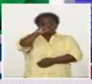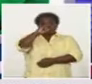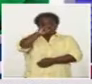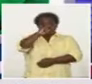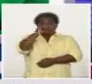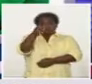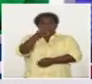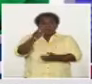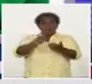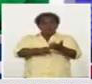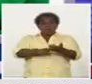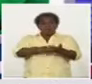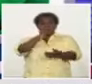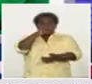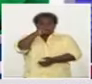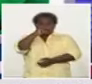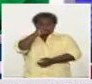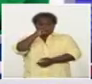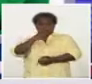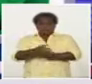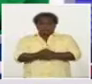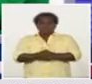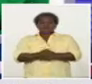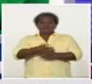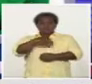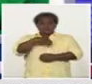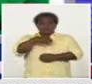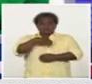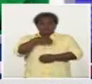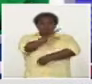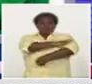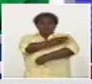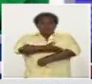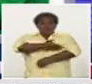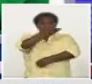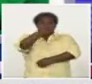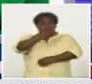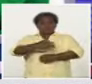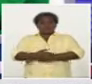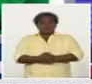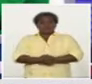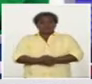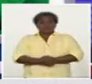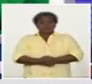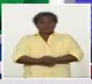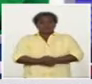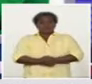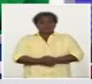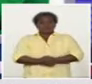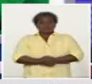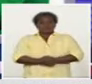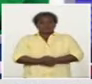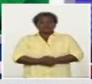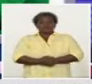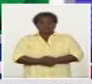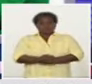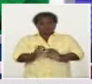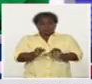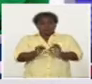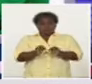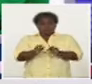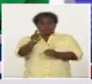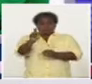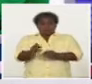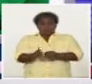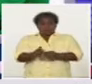Betancur, con antecedentes de hipertensión arterial. Realmente incluso este paciente